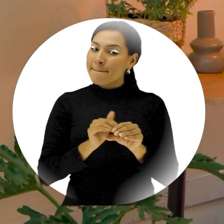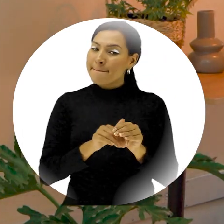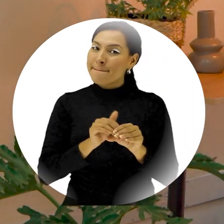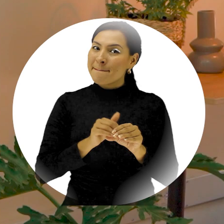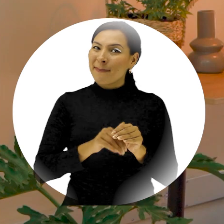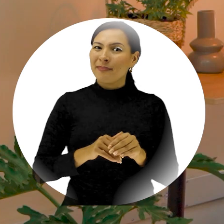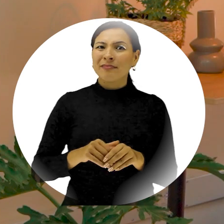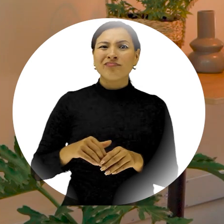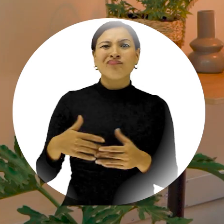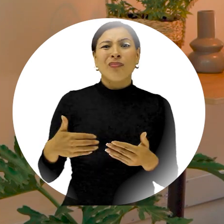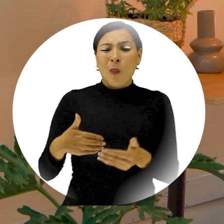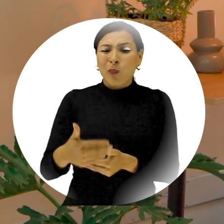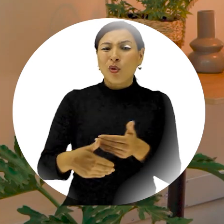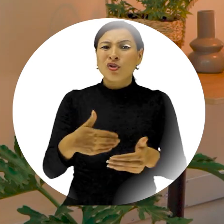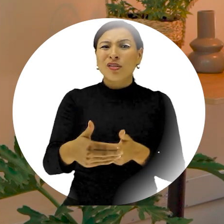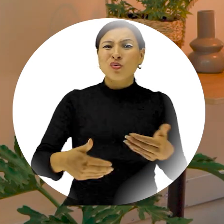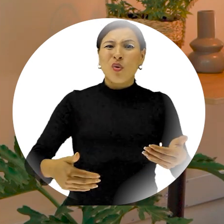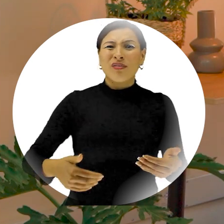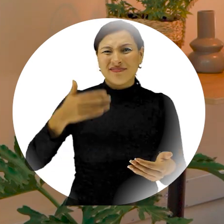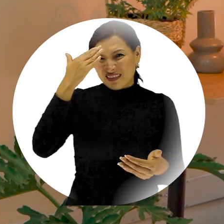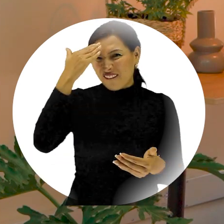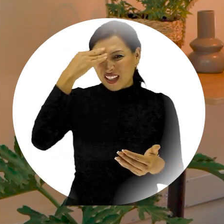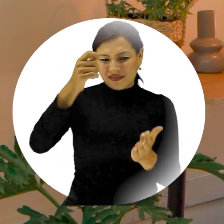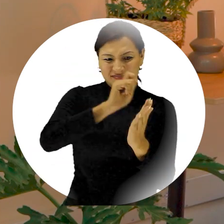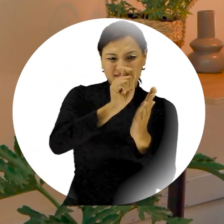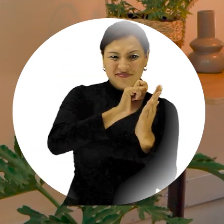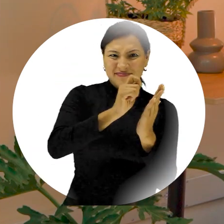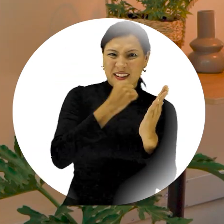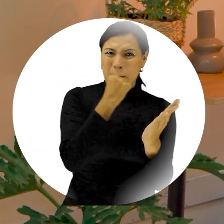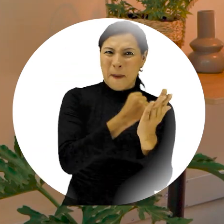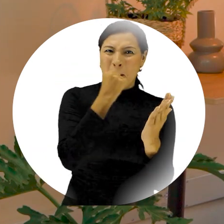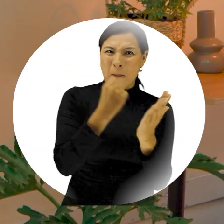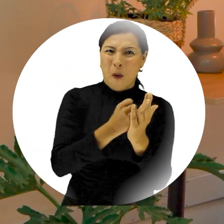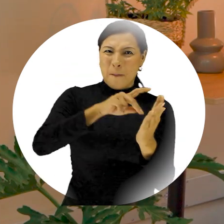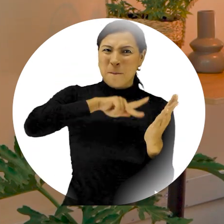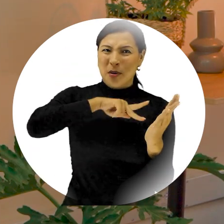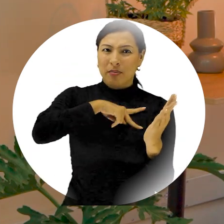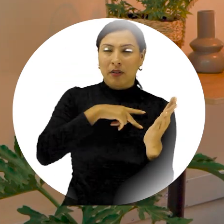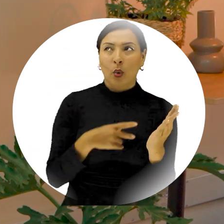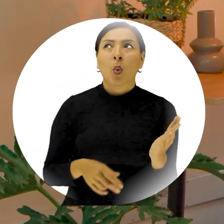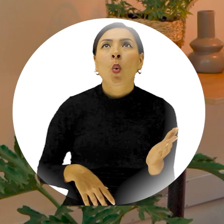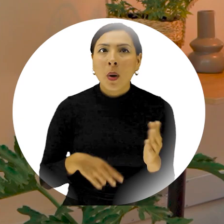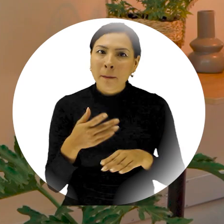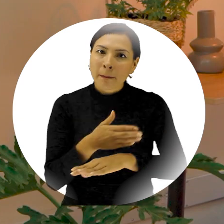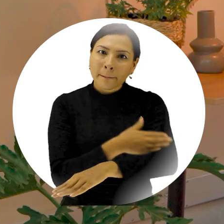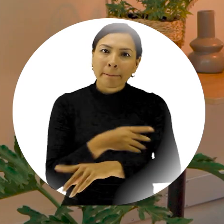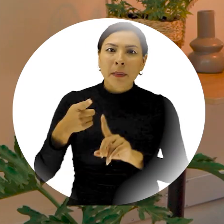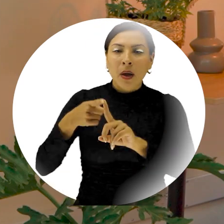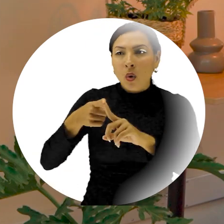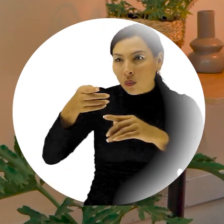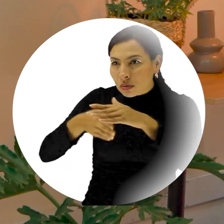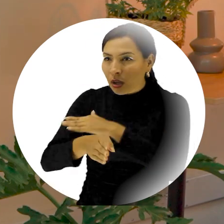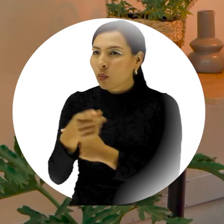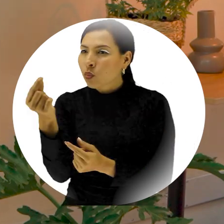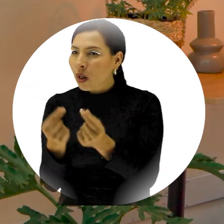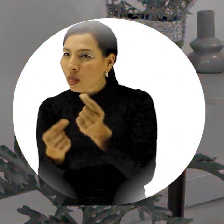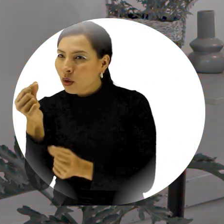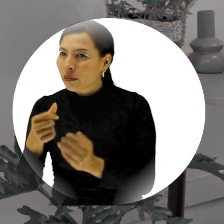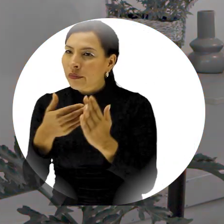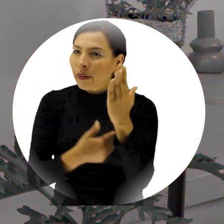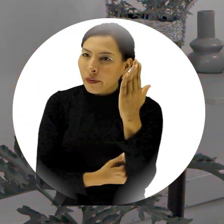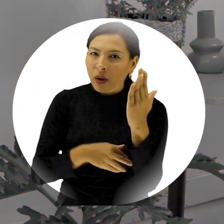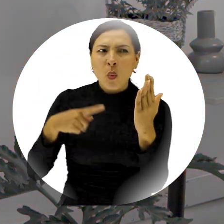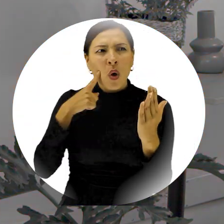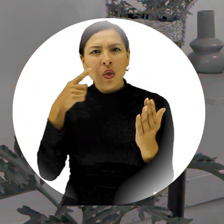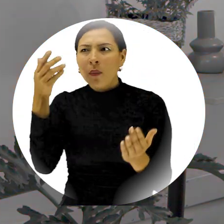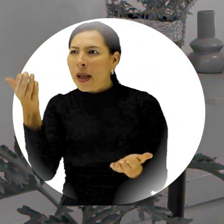adicionalmente para que tengan eso también ahorrado al momento de empezar como con todo el tema de la escrituración. ¿Qué es lo primero que hay que hacer?